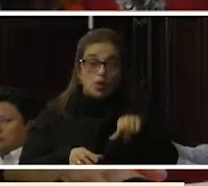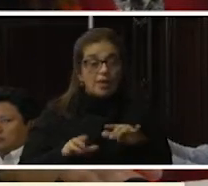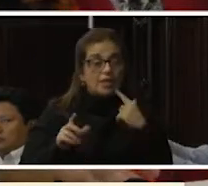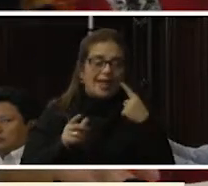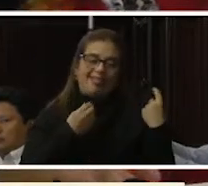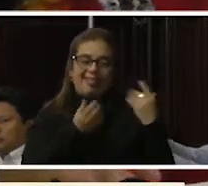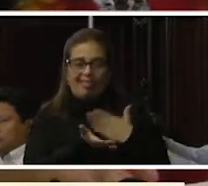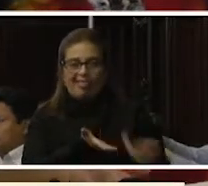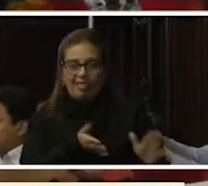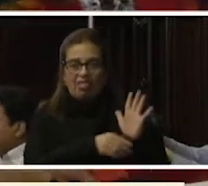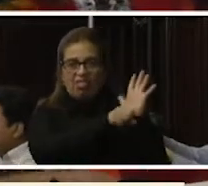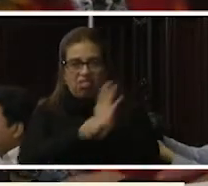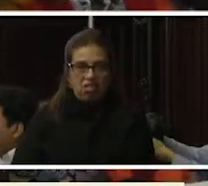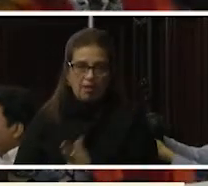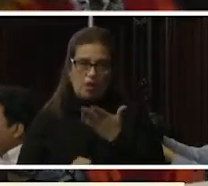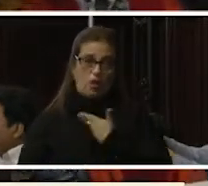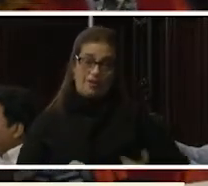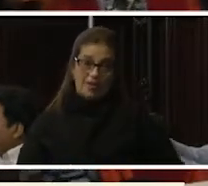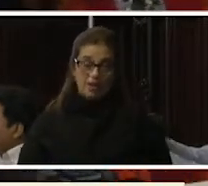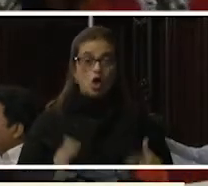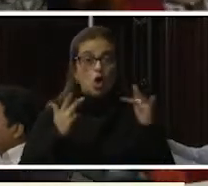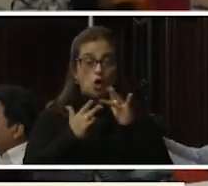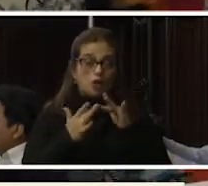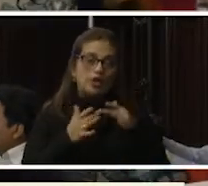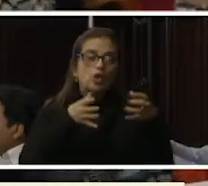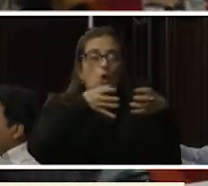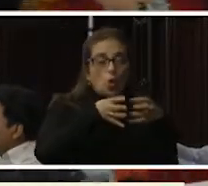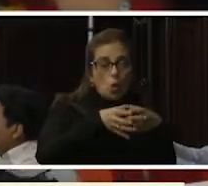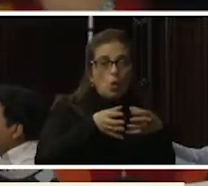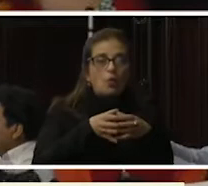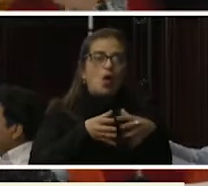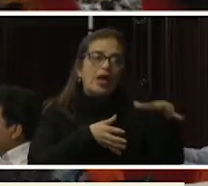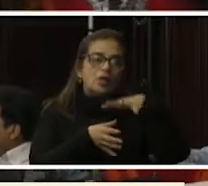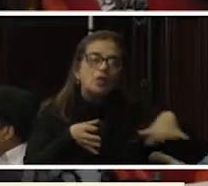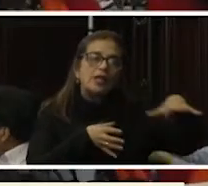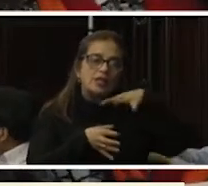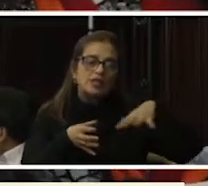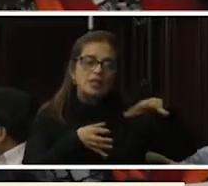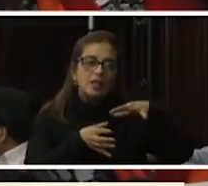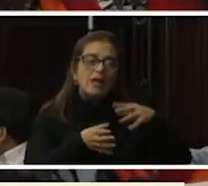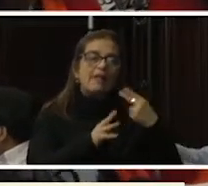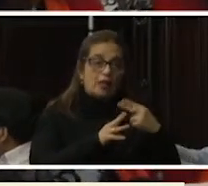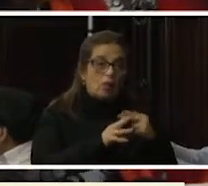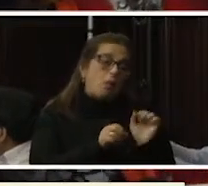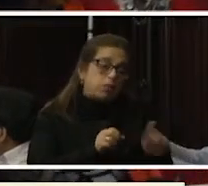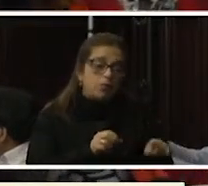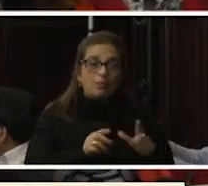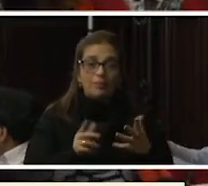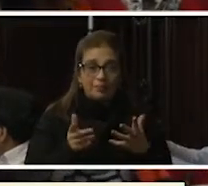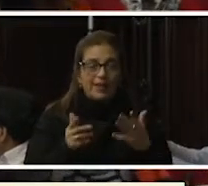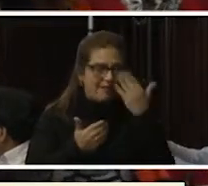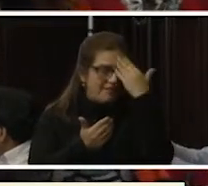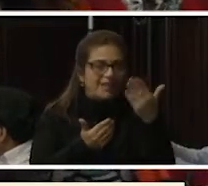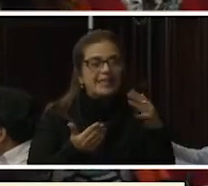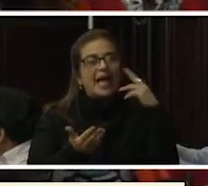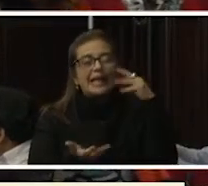Estado. Los pueblos en contacto inicial, Nahua y Machiguenga, de la Reserva Territorial Cugapacori y Nahua Nanti, afrontan una grave